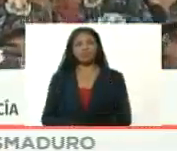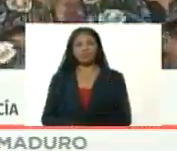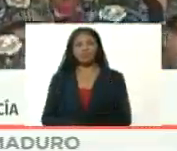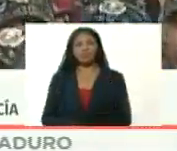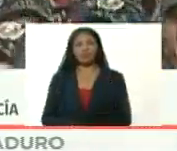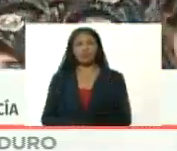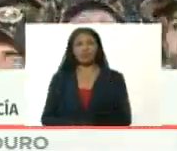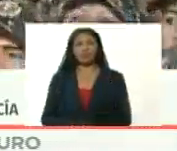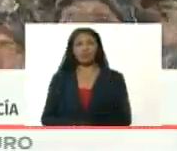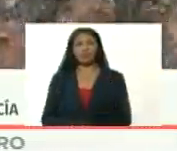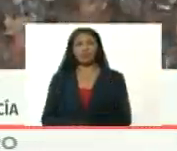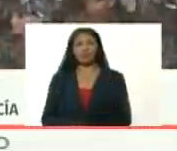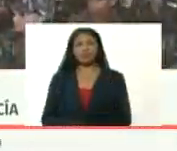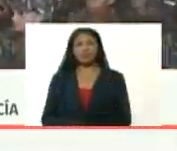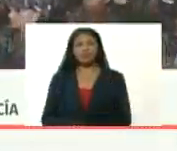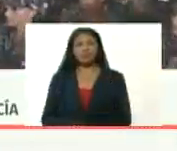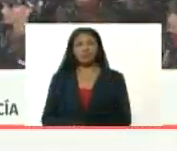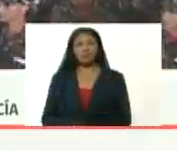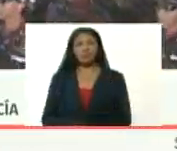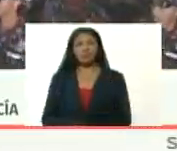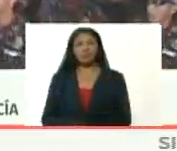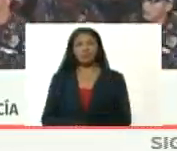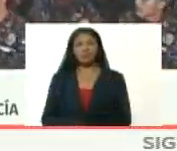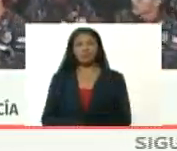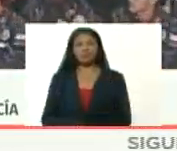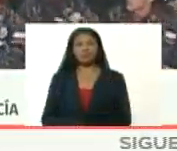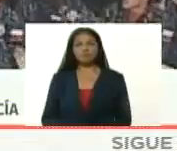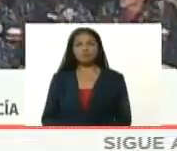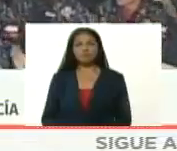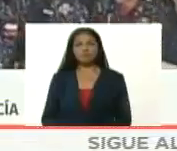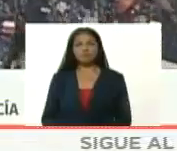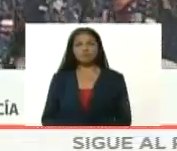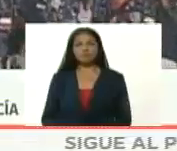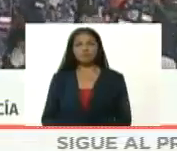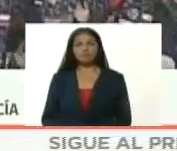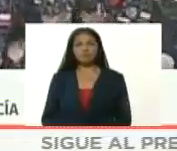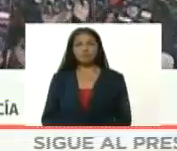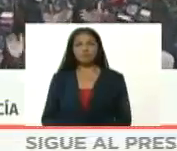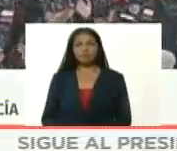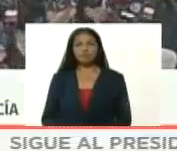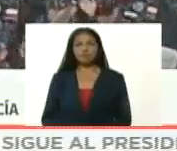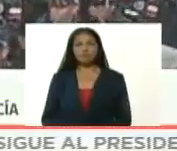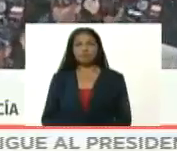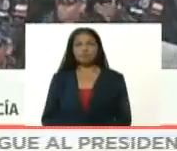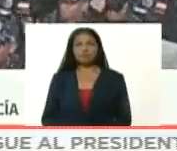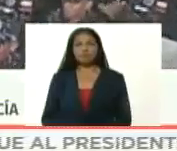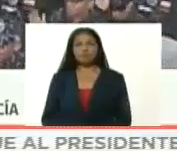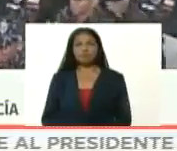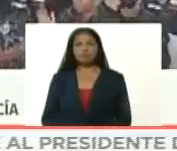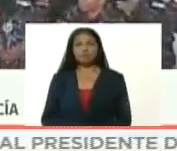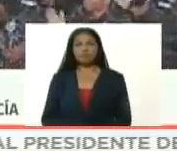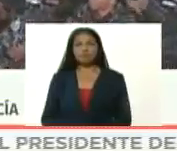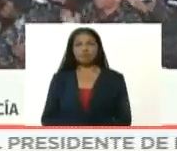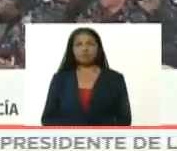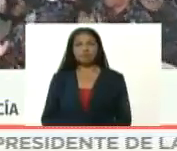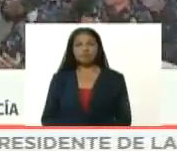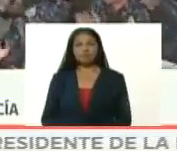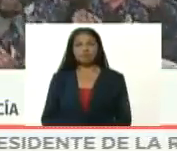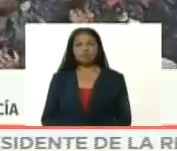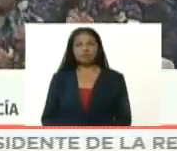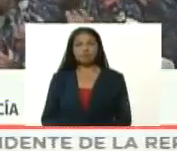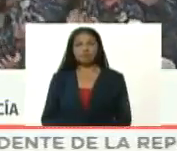Retirada de la bandera nacional por parte de la abanderada oficial Keidercy Rodríguez.